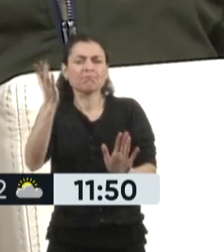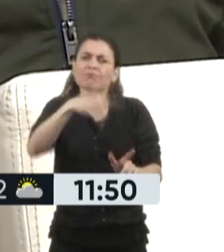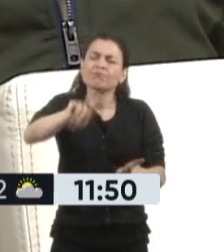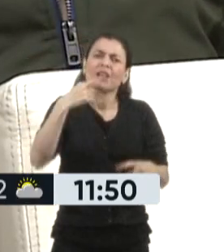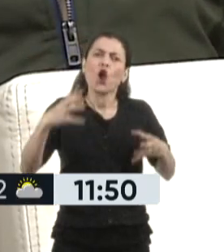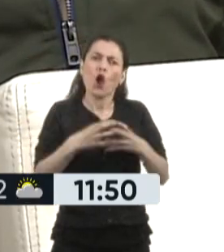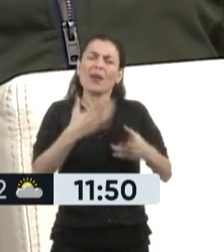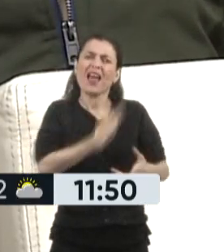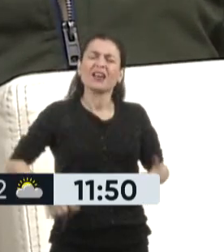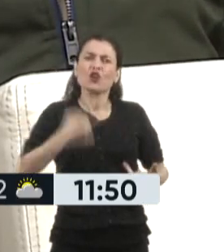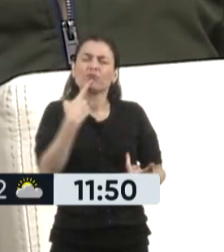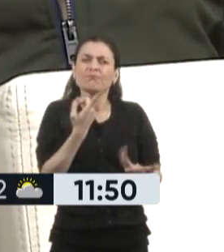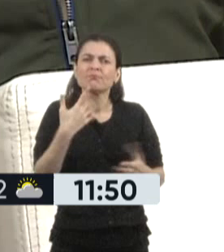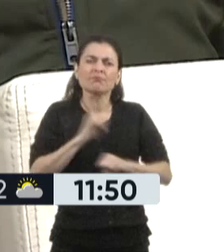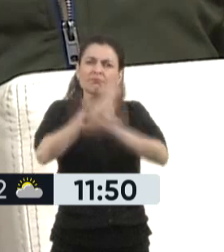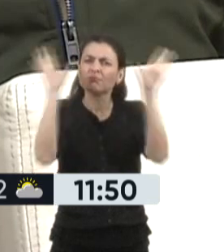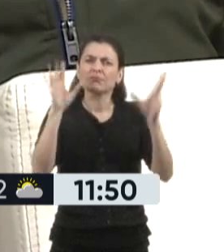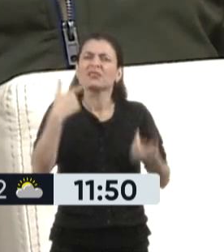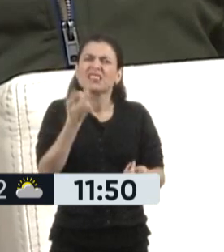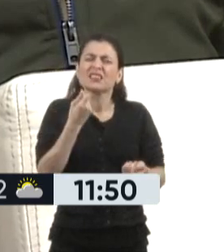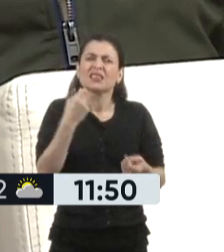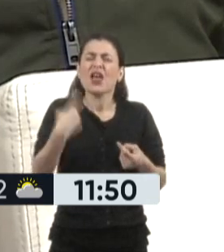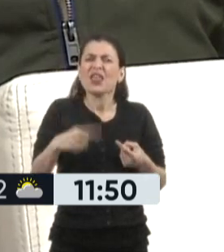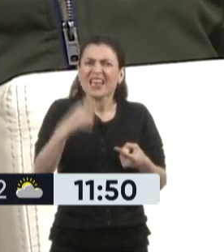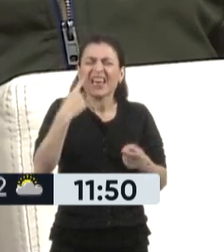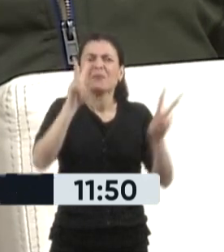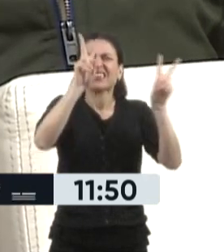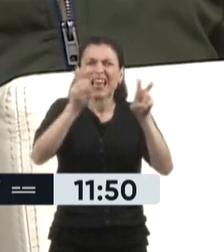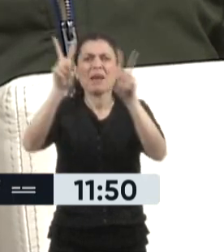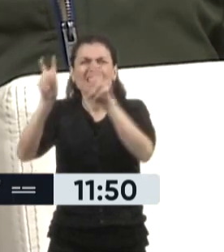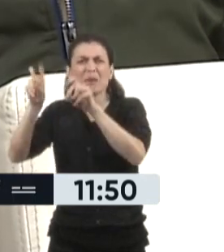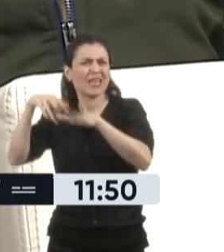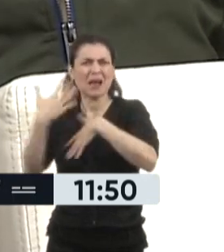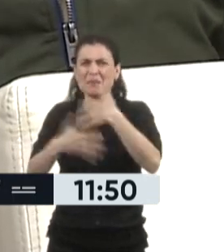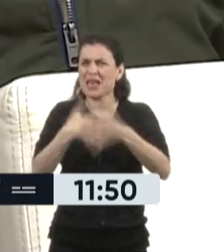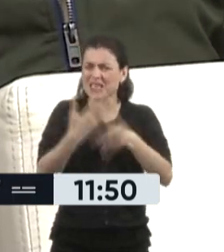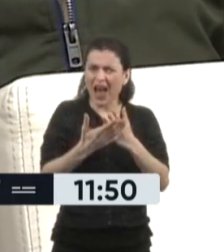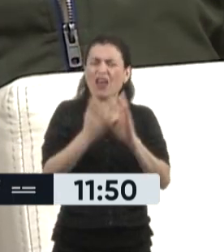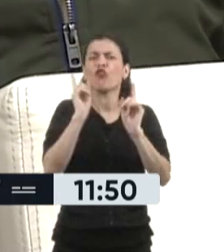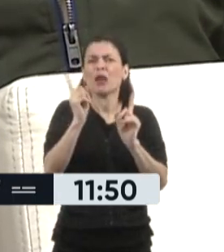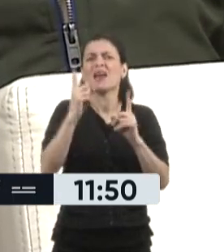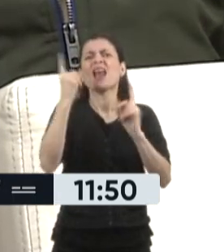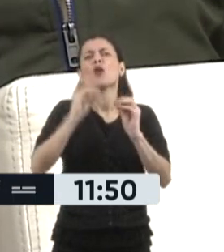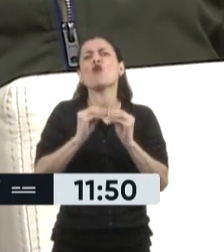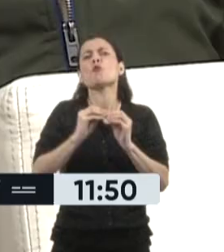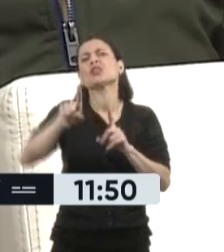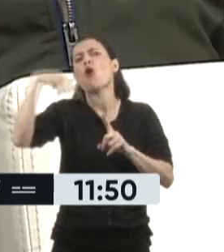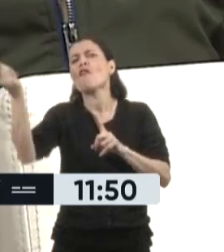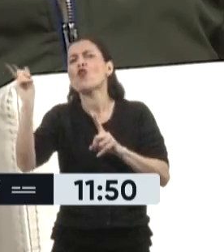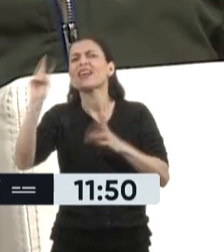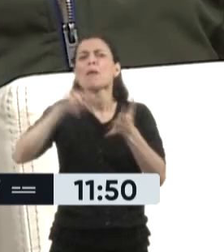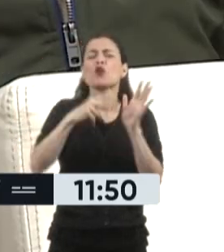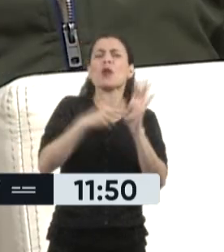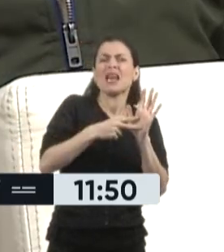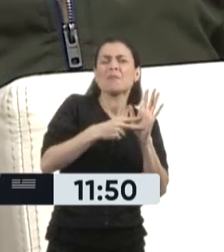por qué es que sube el riesgo país, que es que siempre se tienen en cuenta bastantes factores, endógenos obviamente. Si algunos de los que se dijeron,